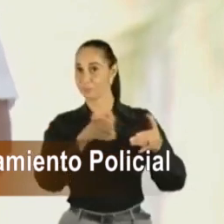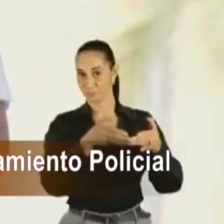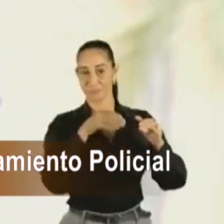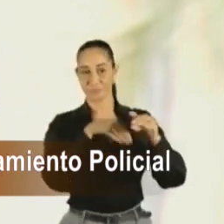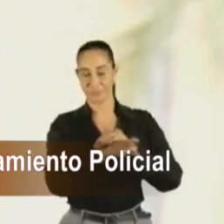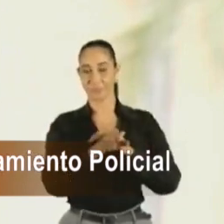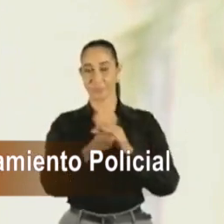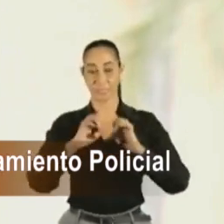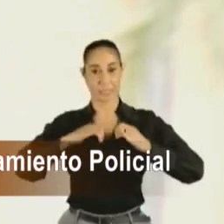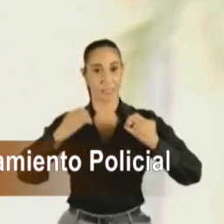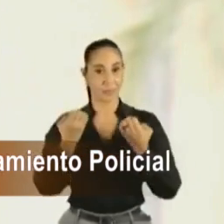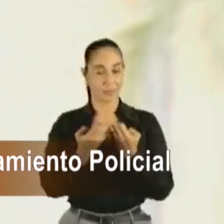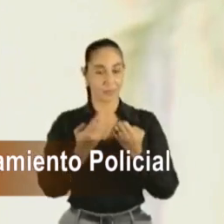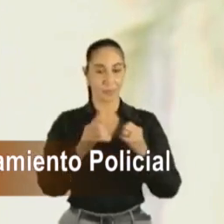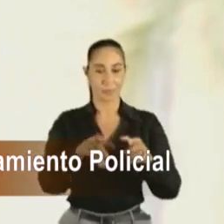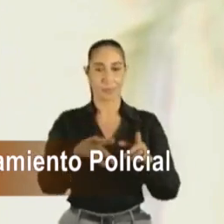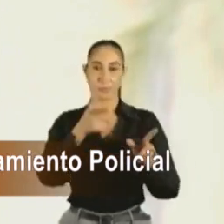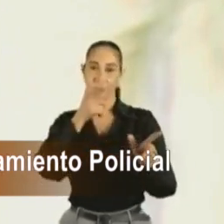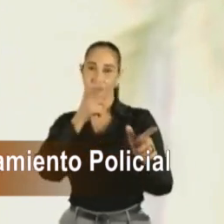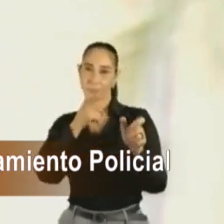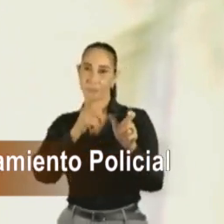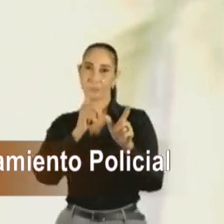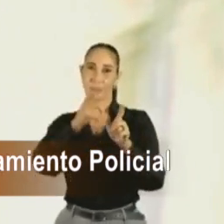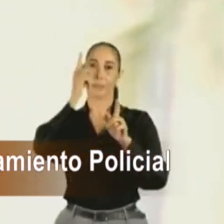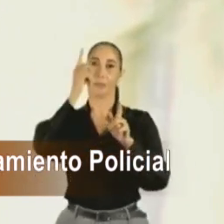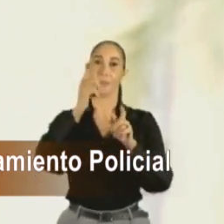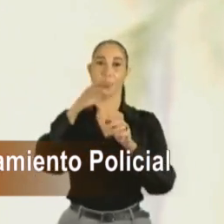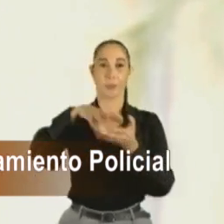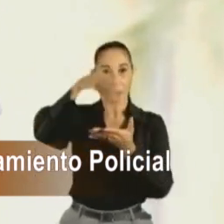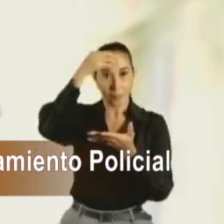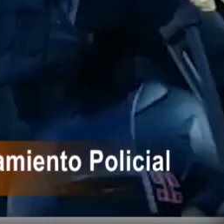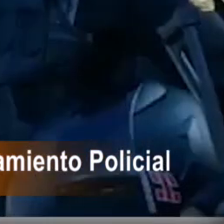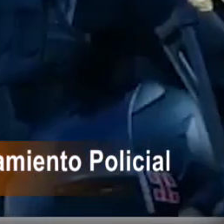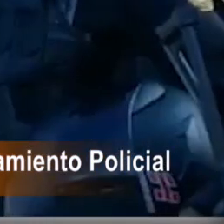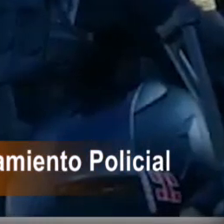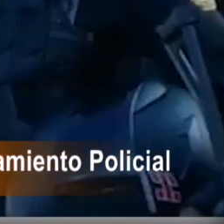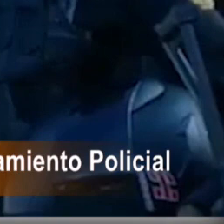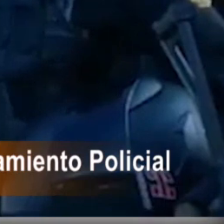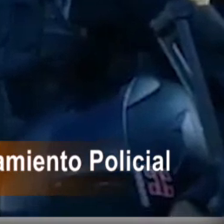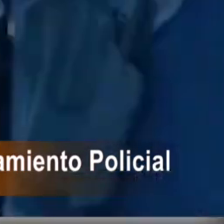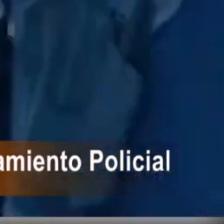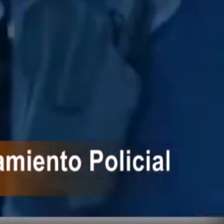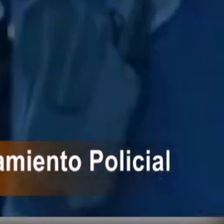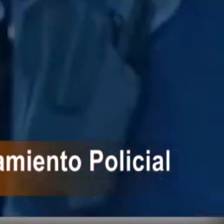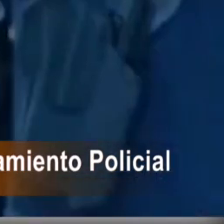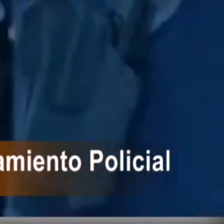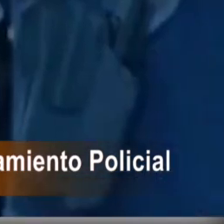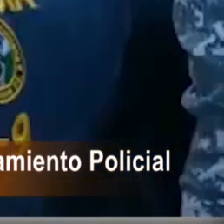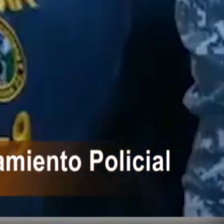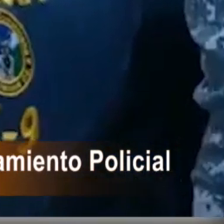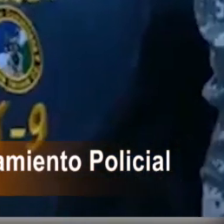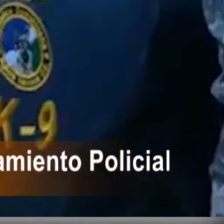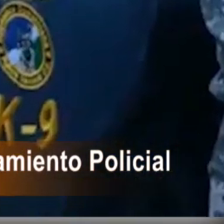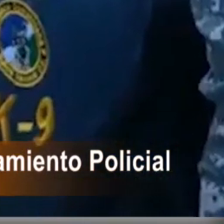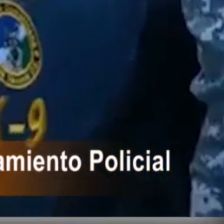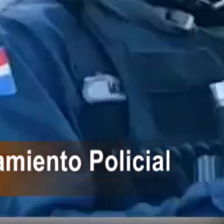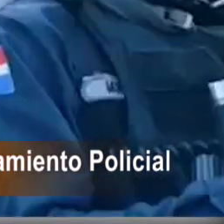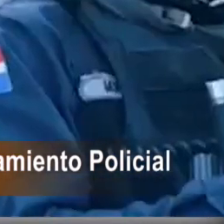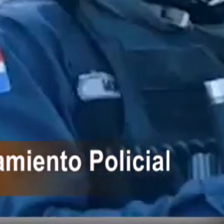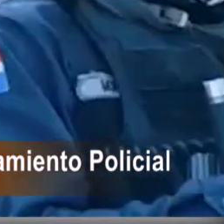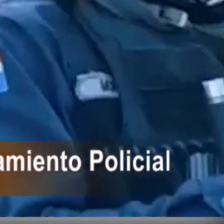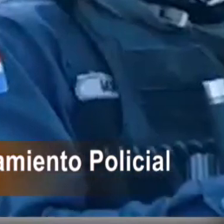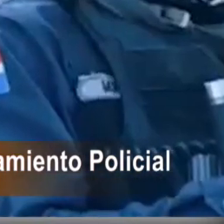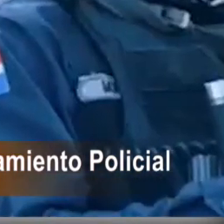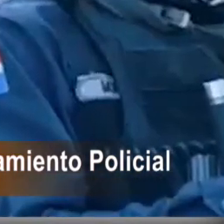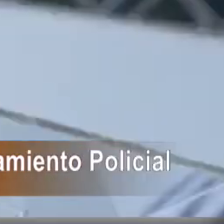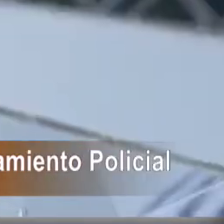ellos las habilidades y destrezas necesarias que deben demostrar ante los ciudadanos recordamos que